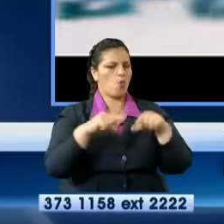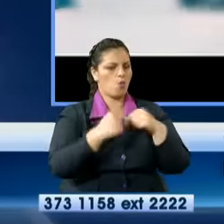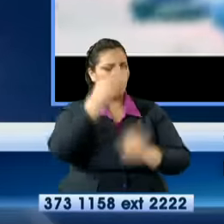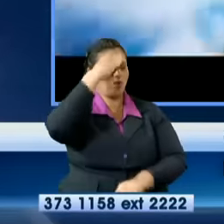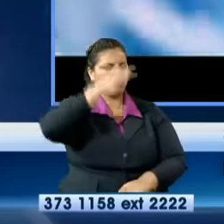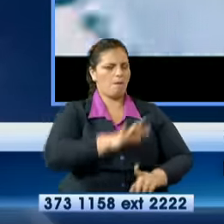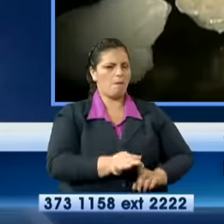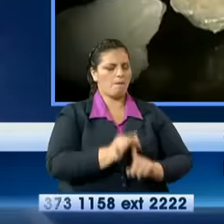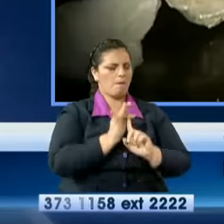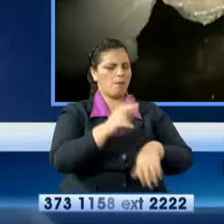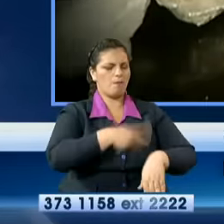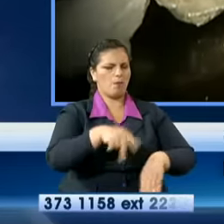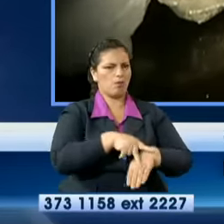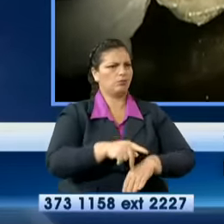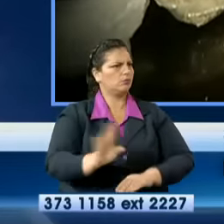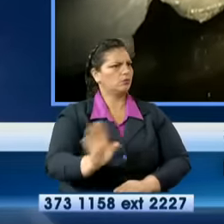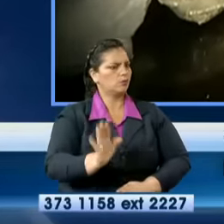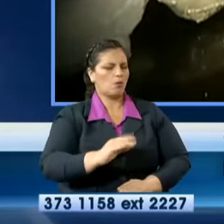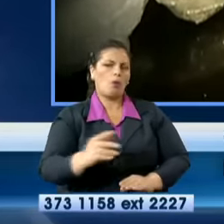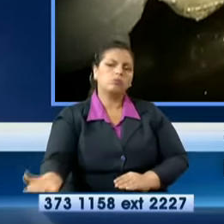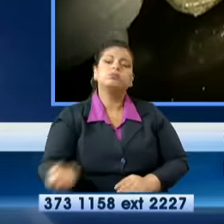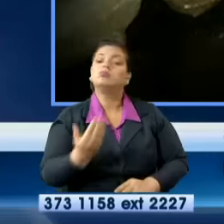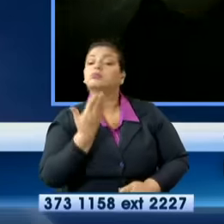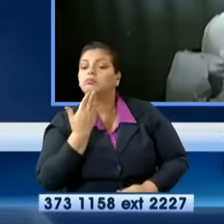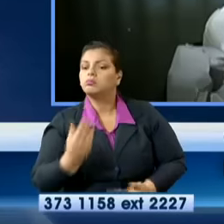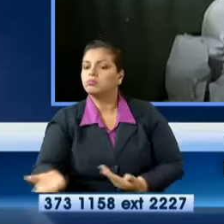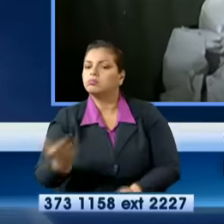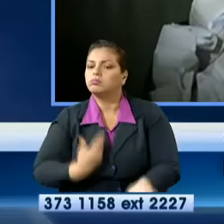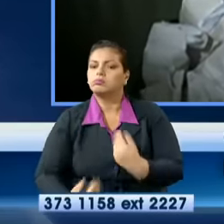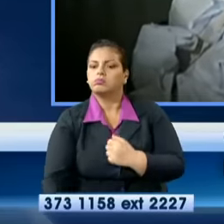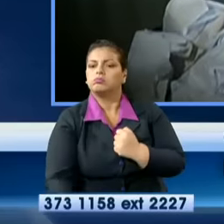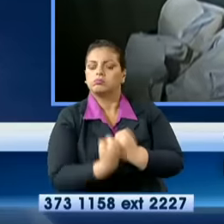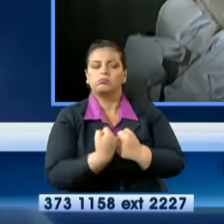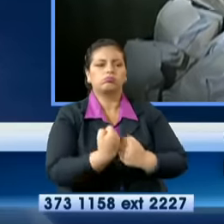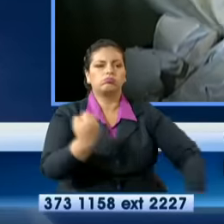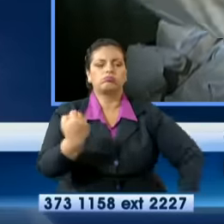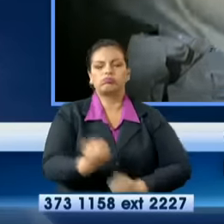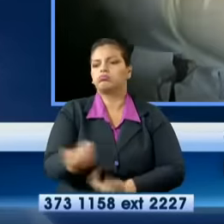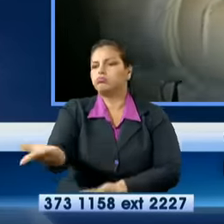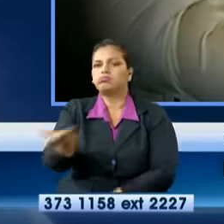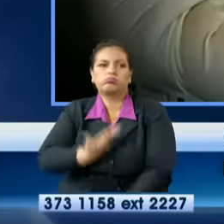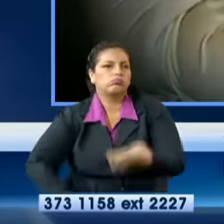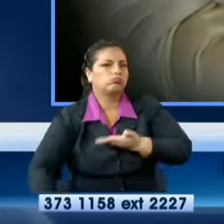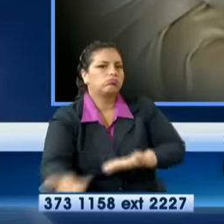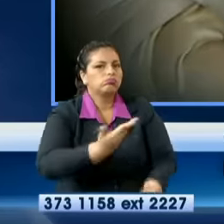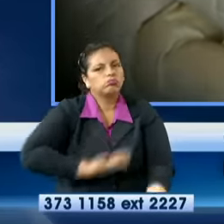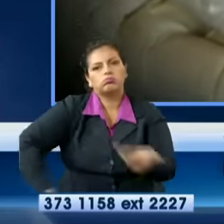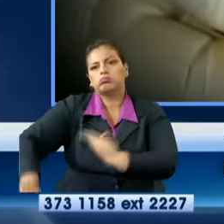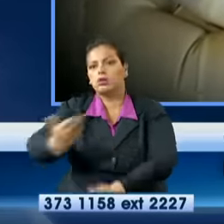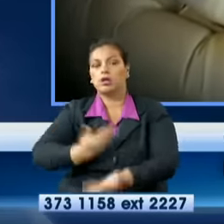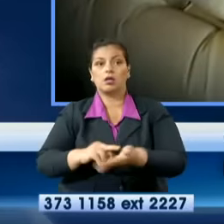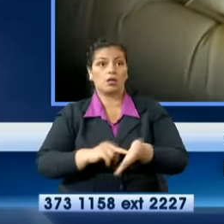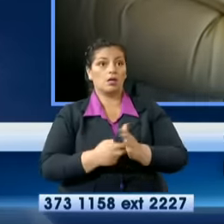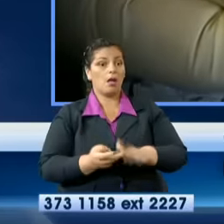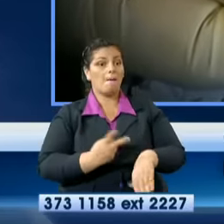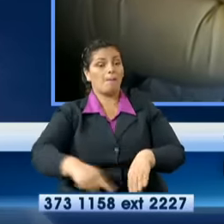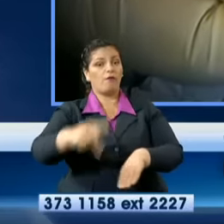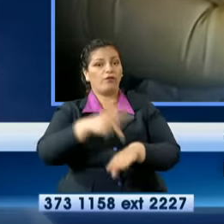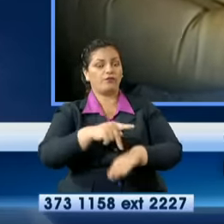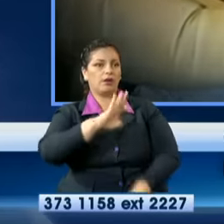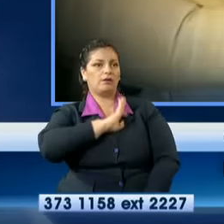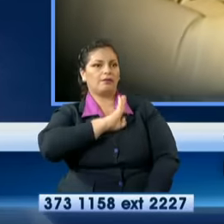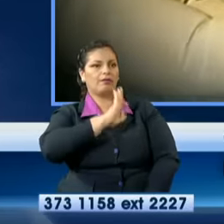fortaleza, porque lo que hace es avalizar nuestro trabajo y van a ratificar el profesionalismo y sobre todo en el área técnica y